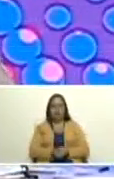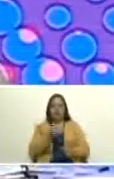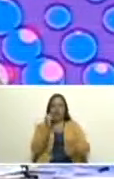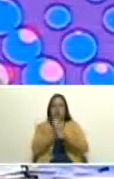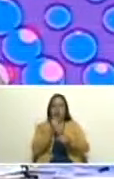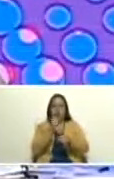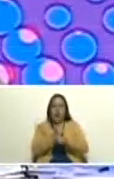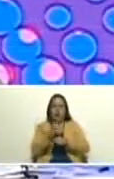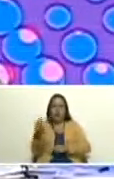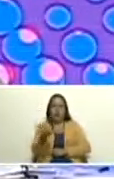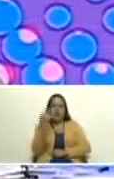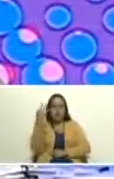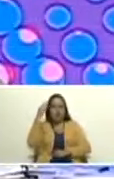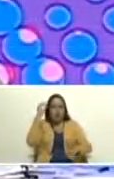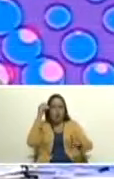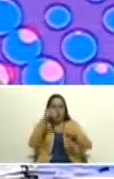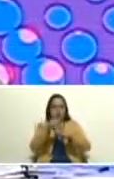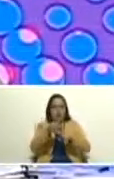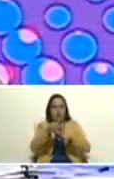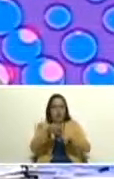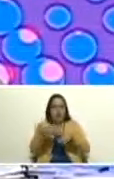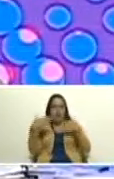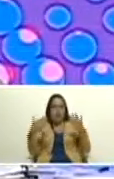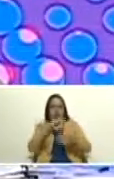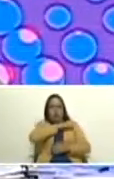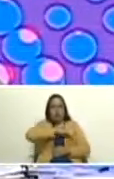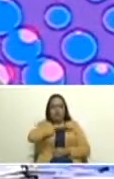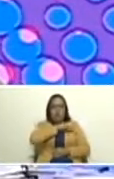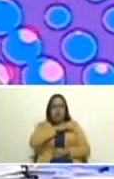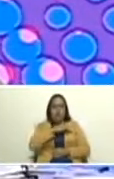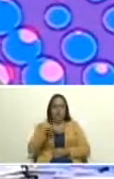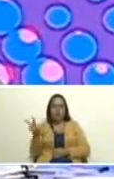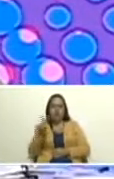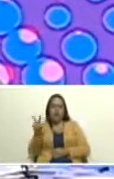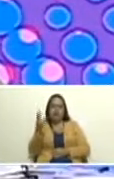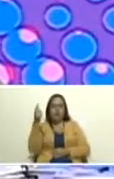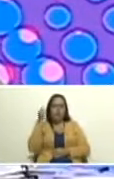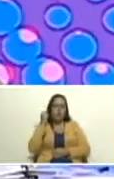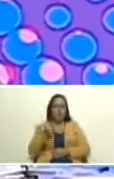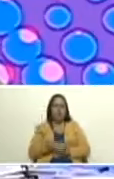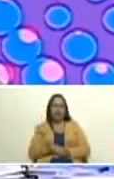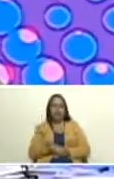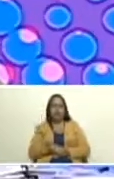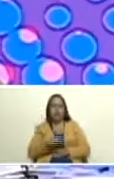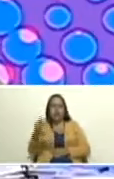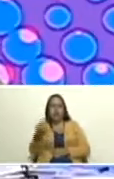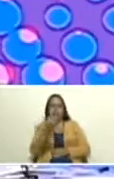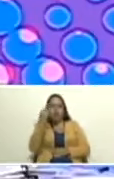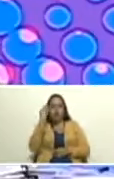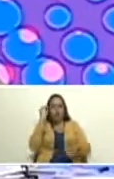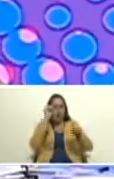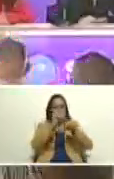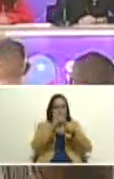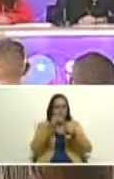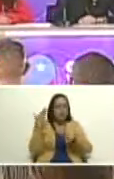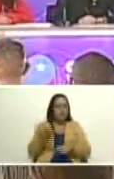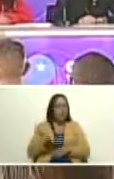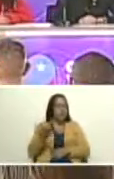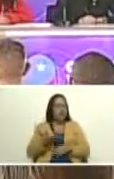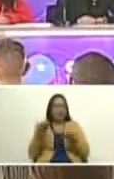trabajando el tercer vértice de la gran misión Venezuela Mujer. El tercer vértice es un vértice